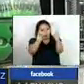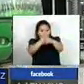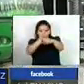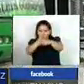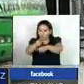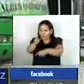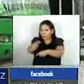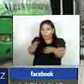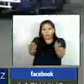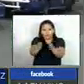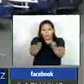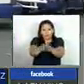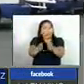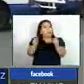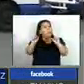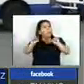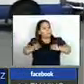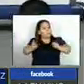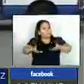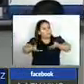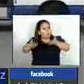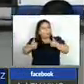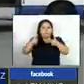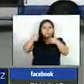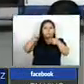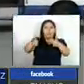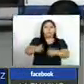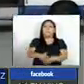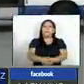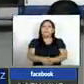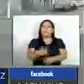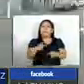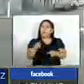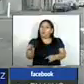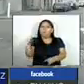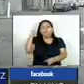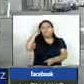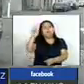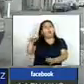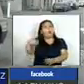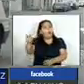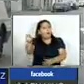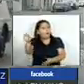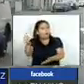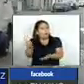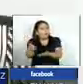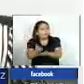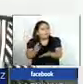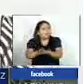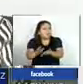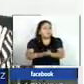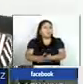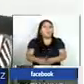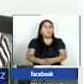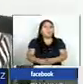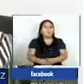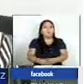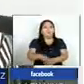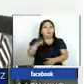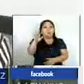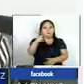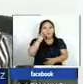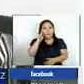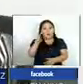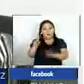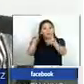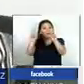autobuses y dar paso hacia un transporte eléctrico. Pero, ¿cómo obtendrá los fondos para su ejecución? Hemos visto que únicamente